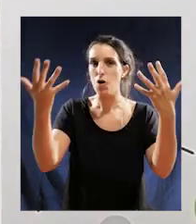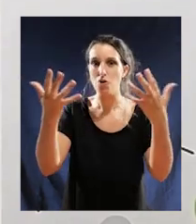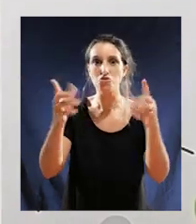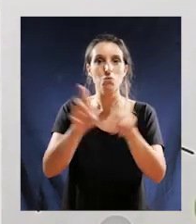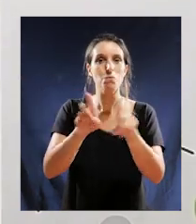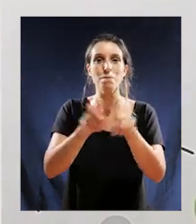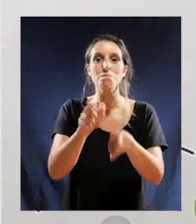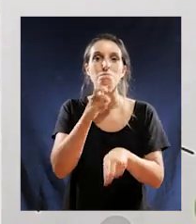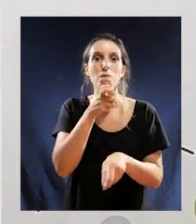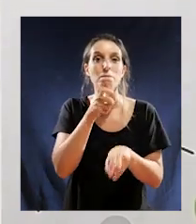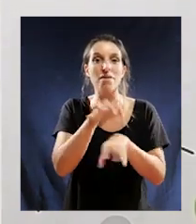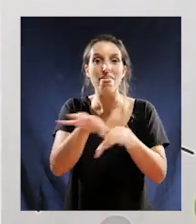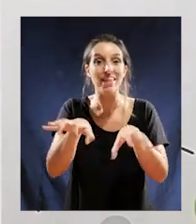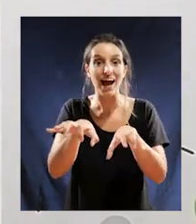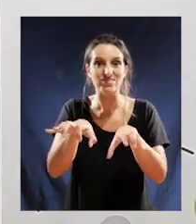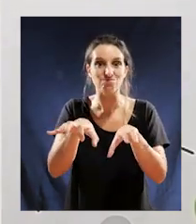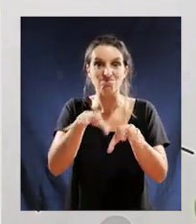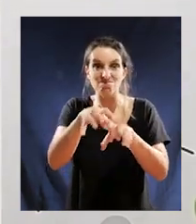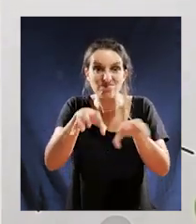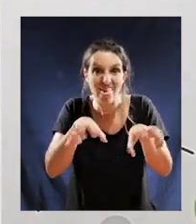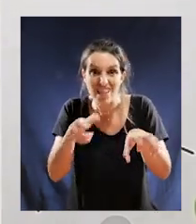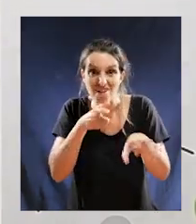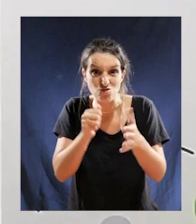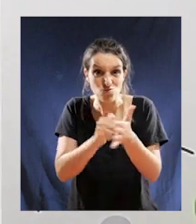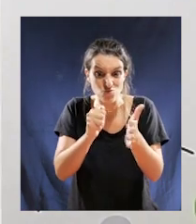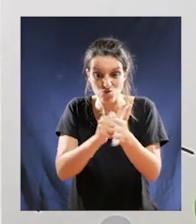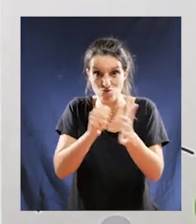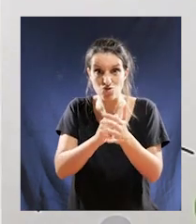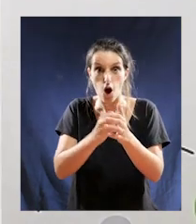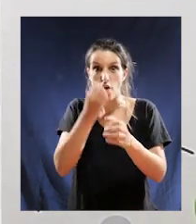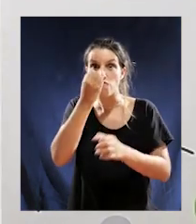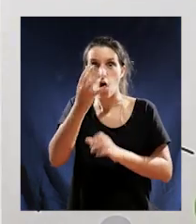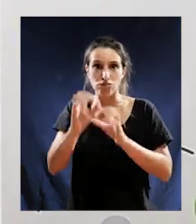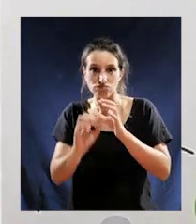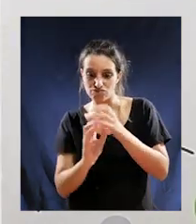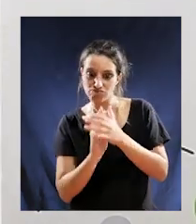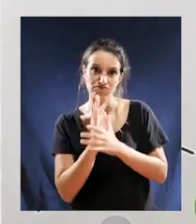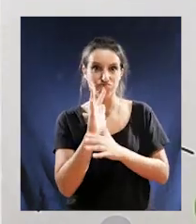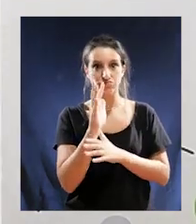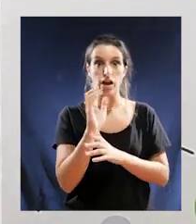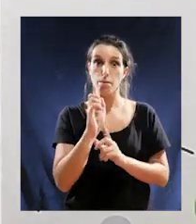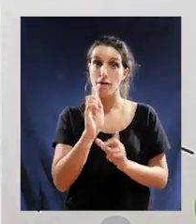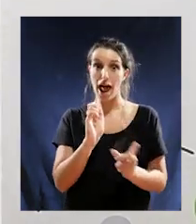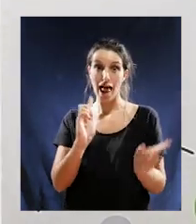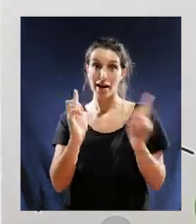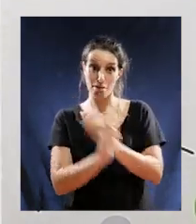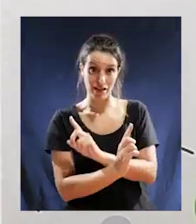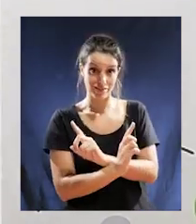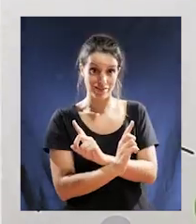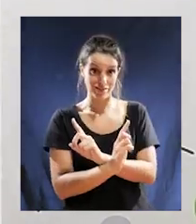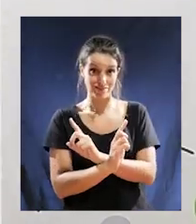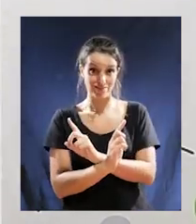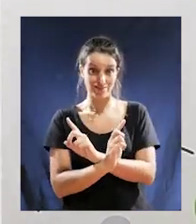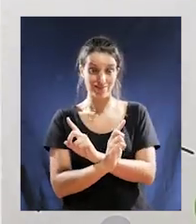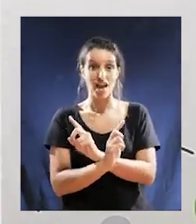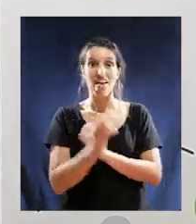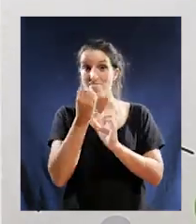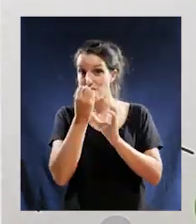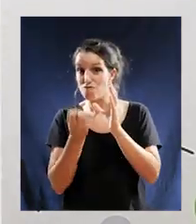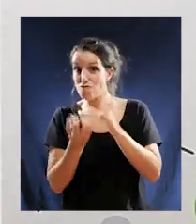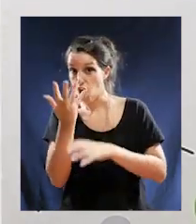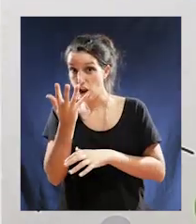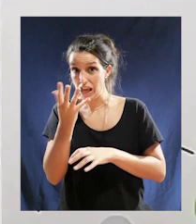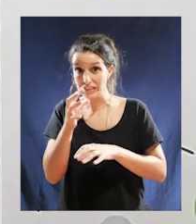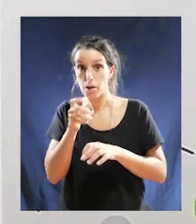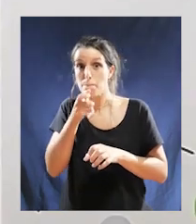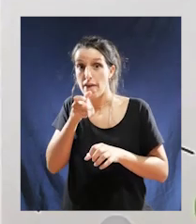así como esas piedras que crecen en las flores perdón esas flores que crecen en